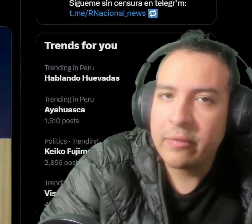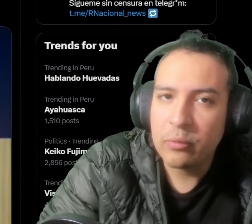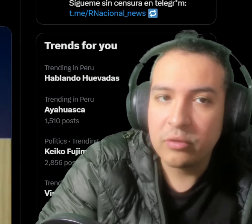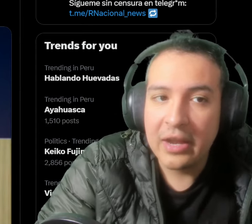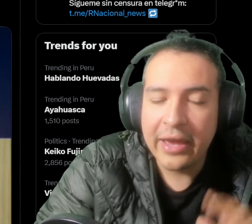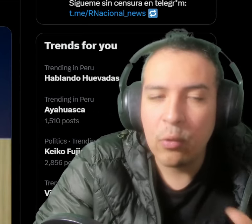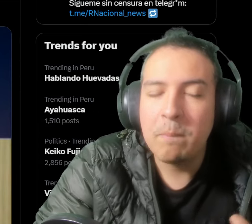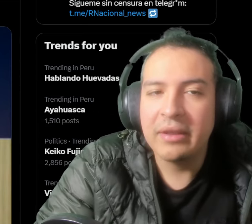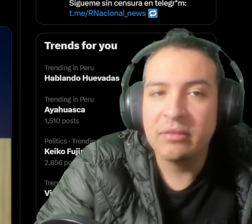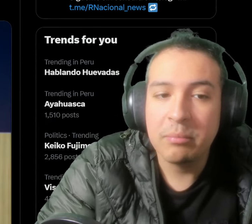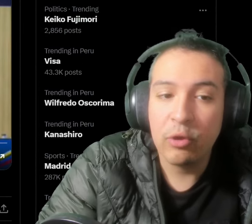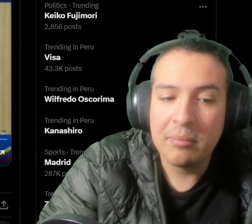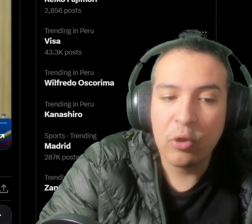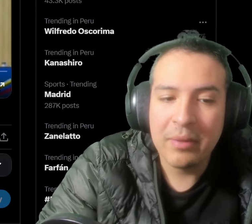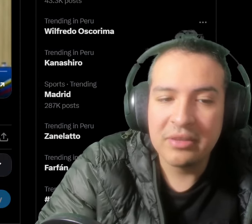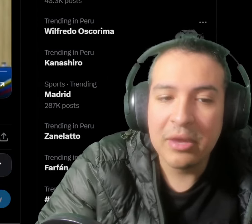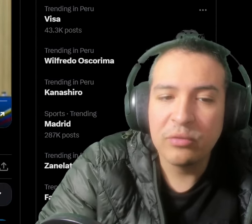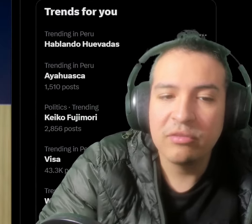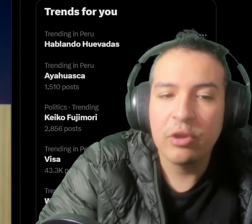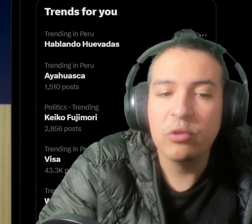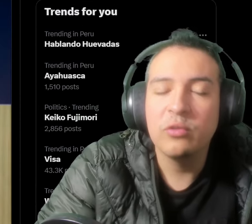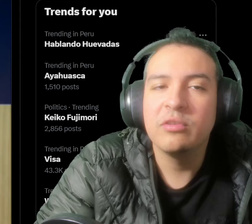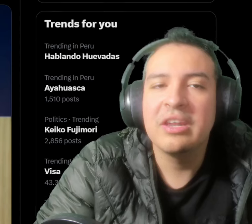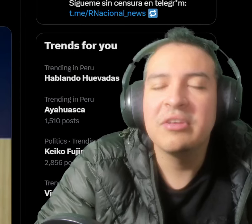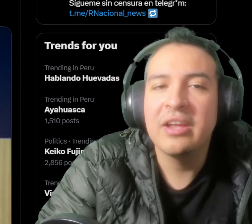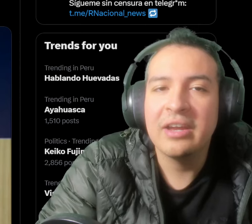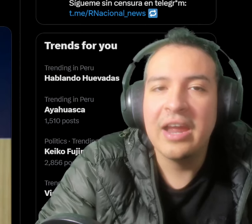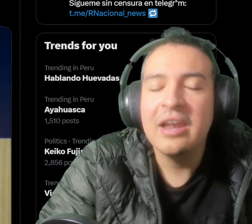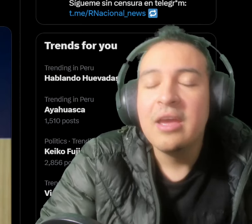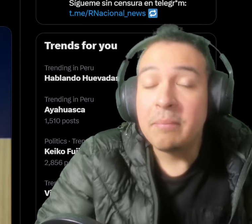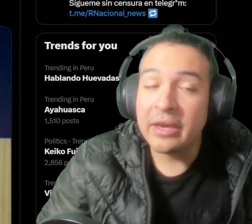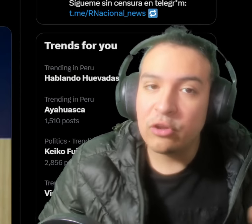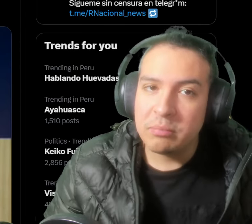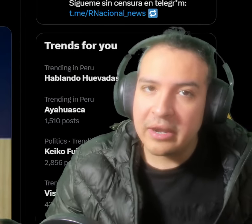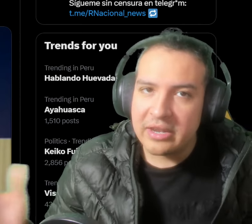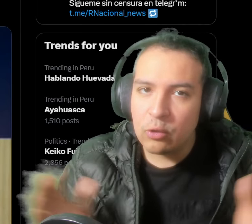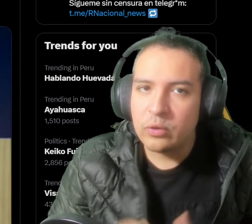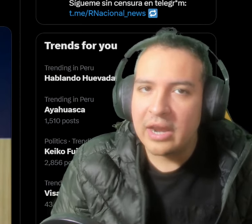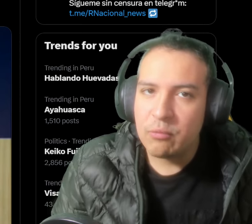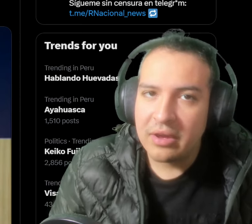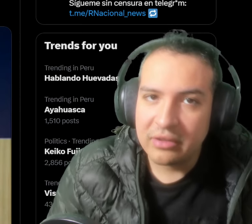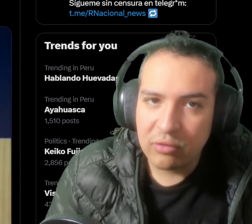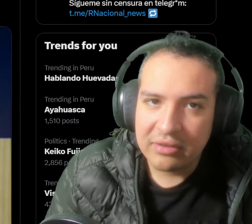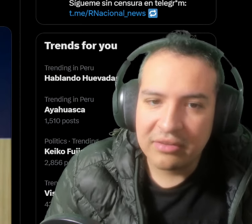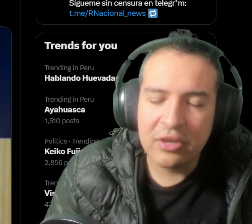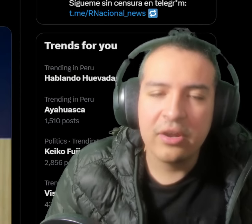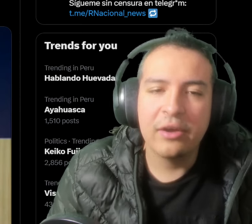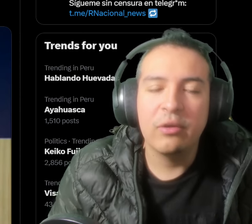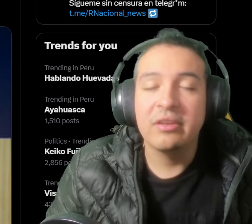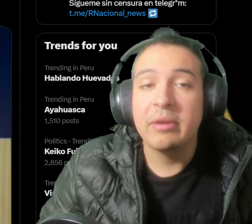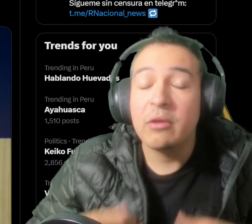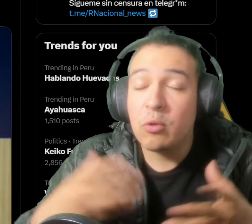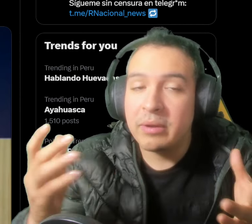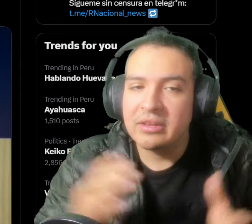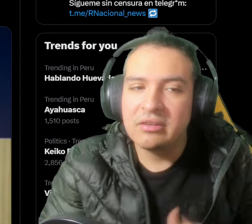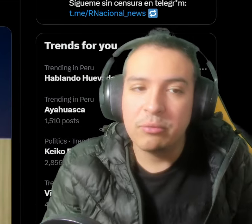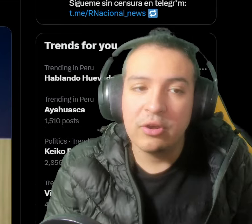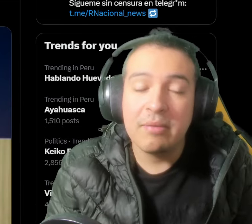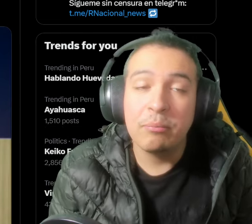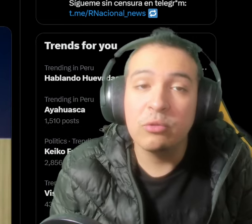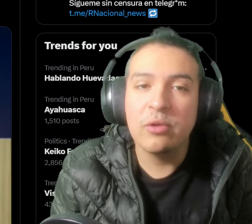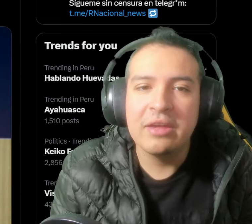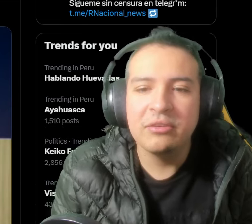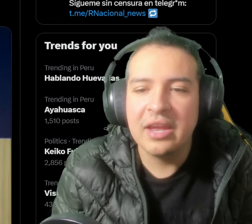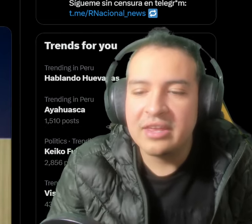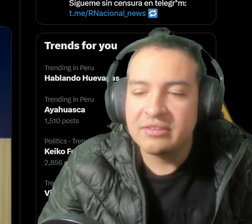revienta el botón de like comparte este programa con más amigos y sobre todo suscríbete al Canal para que no te pierdas ninguna de las nuevas actualizaciones recuerda también que compartí Este